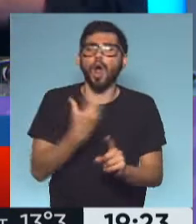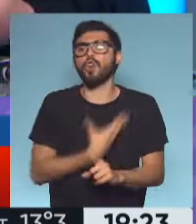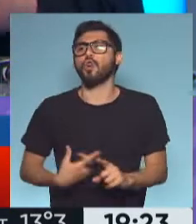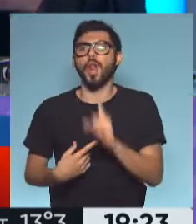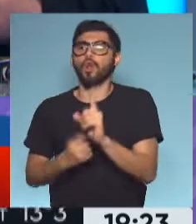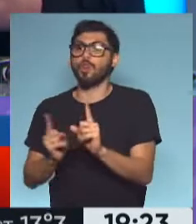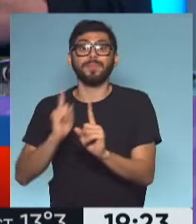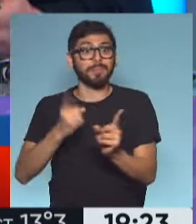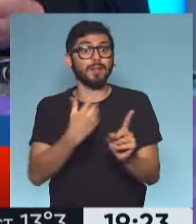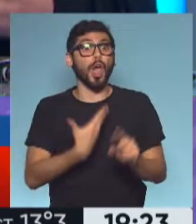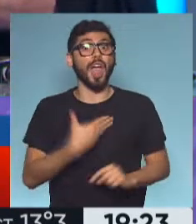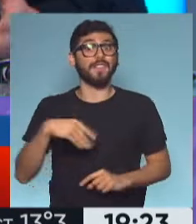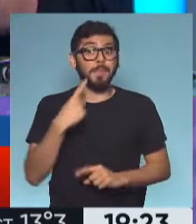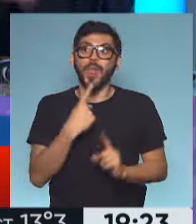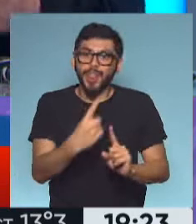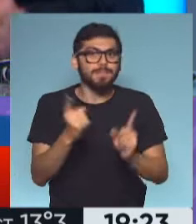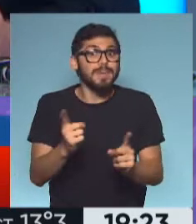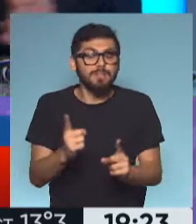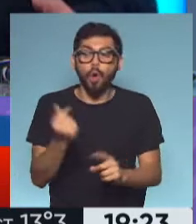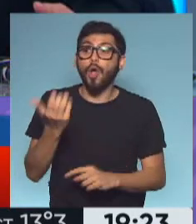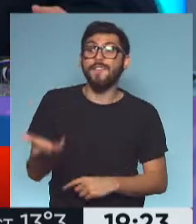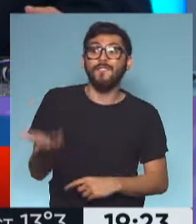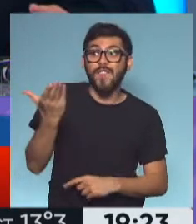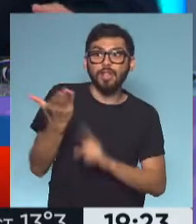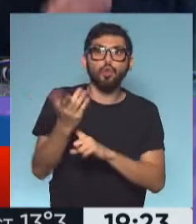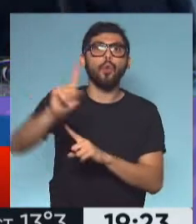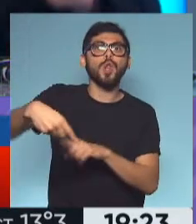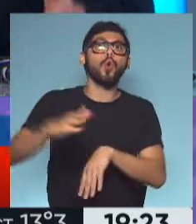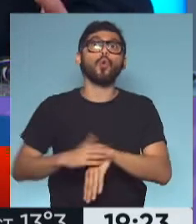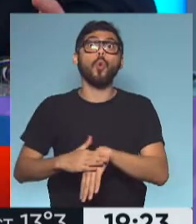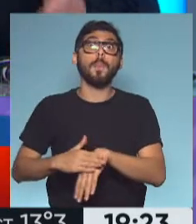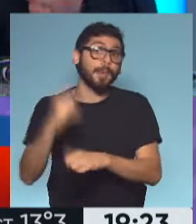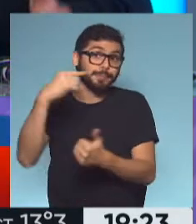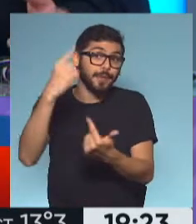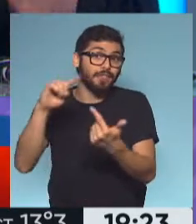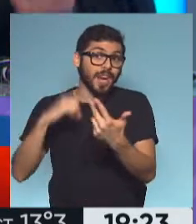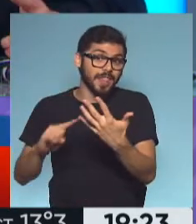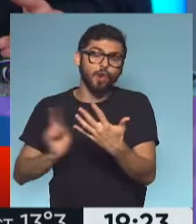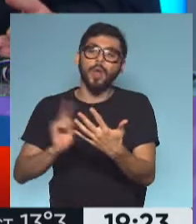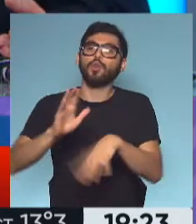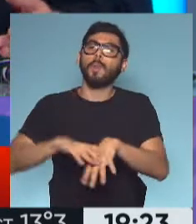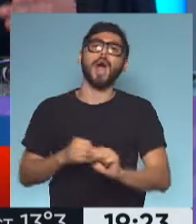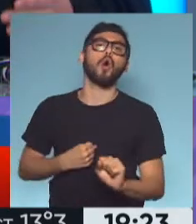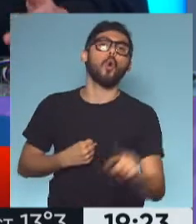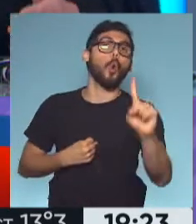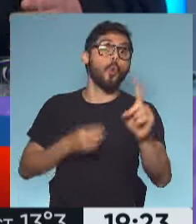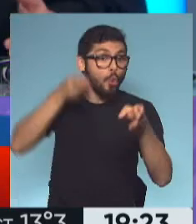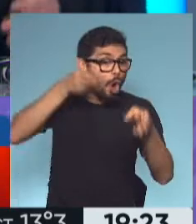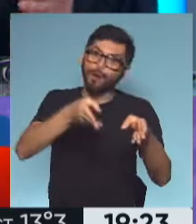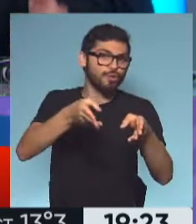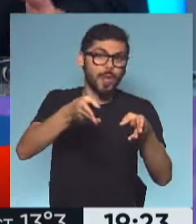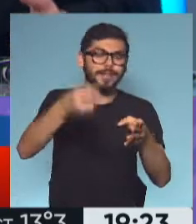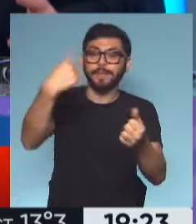también el Fondo Monetario Internacional, ¿no? Que es que la inflación es multicausal. Es decir, hay varias cuestiones, hay varios elementos a tener en